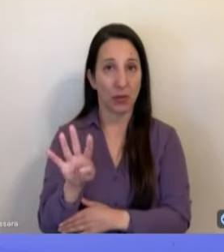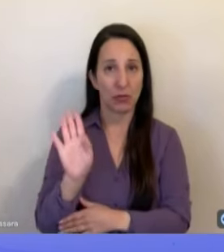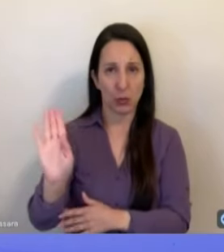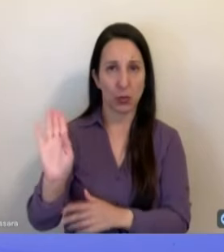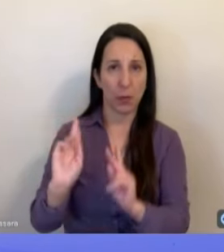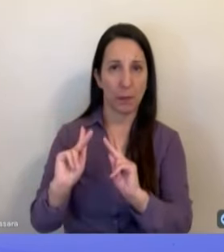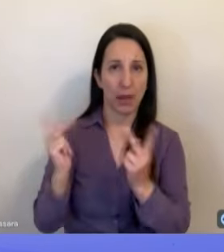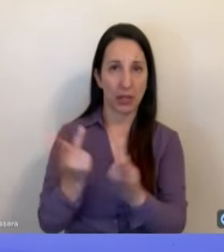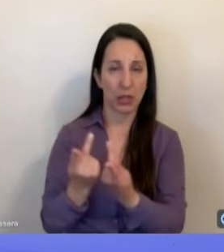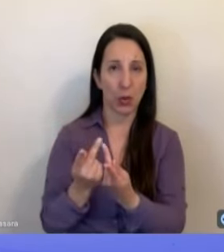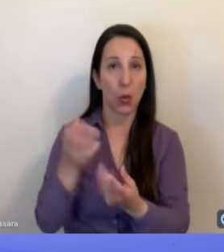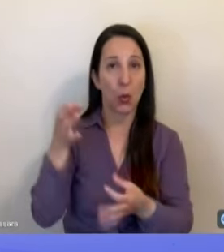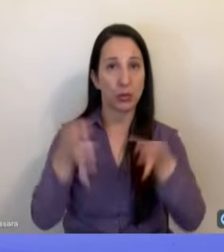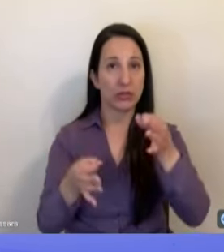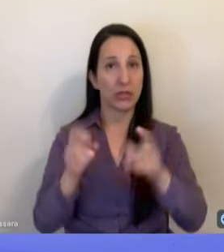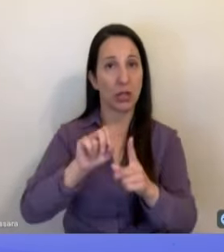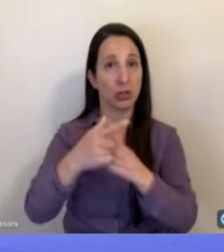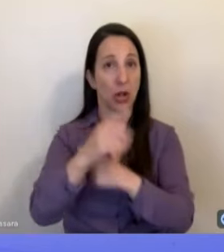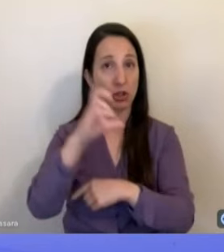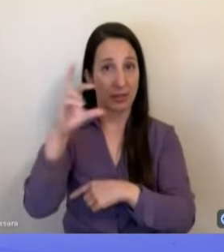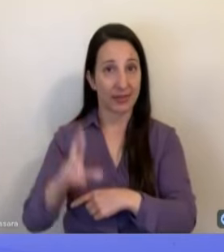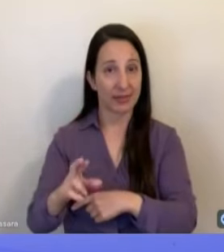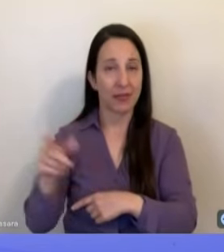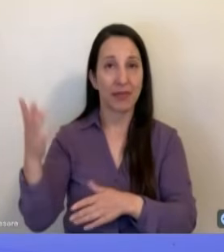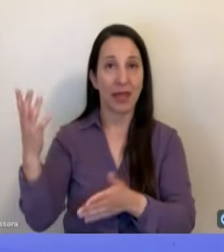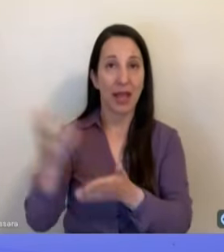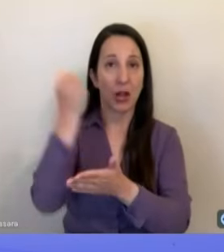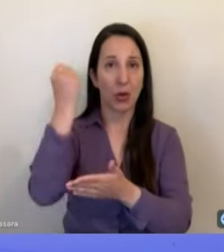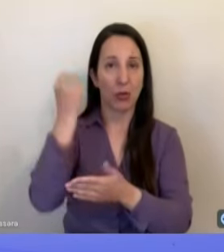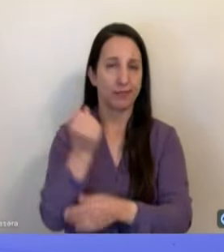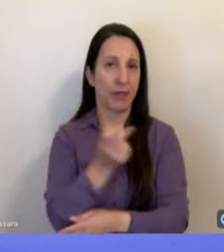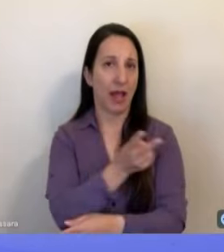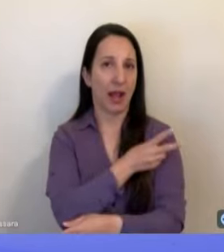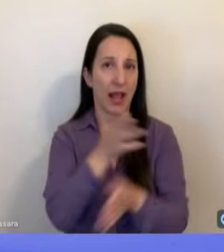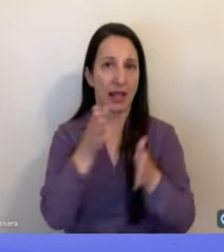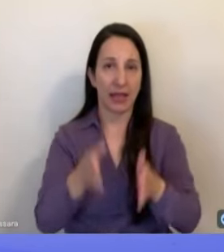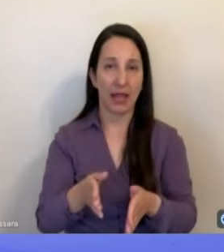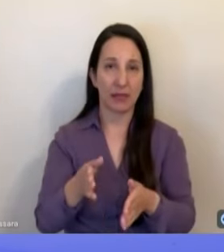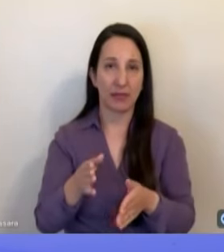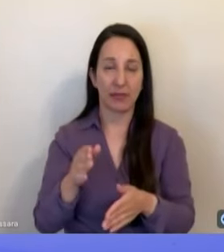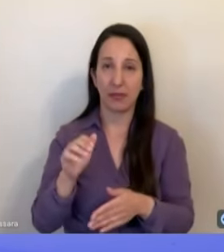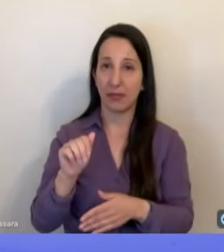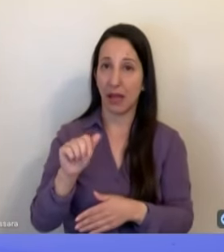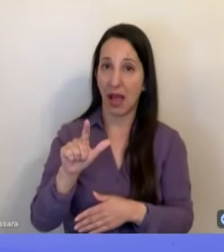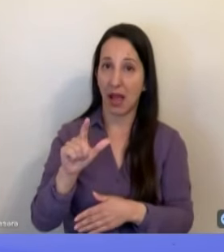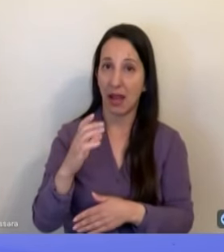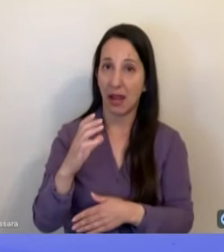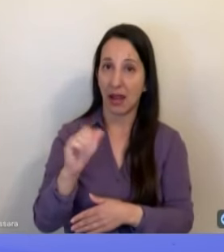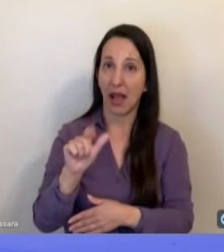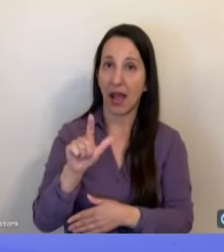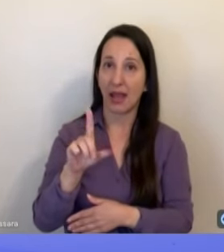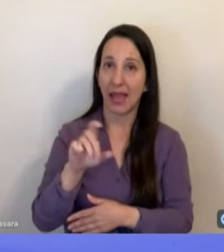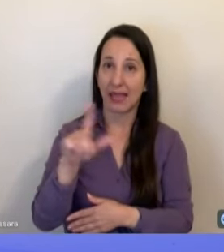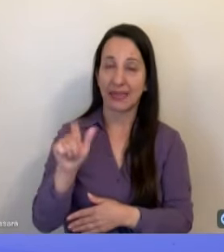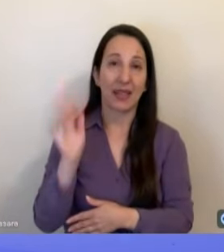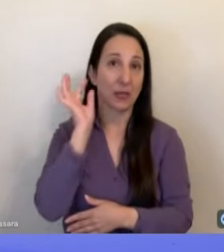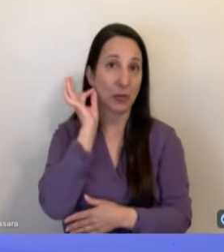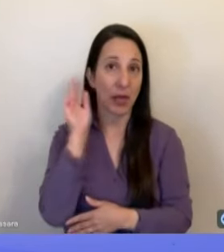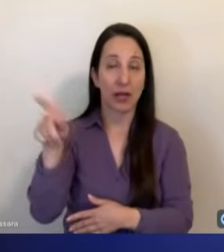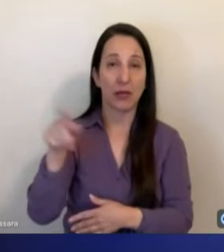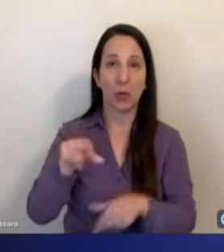Social Costarricense ganó un alcalde que fue una alcaldesa en Guásimo, que recientemente renunció a